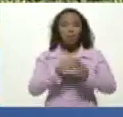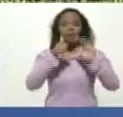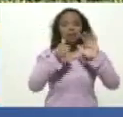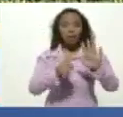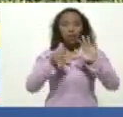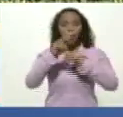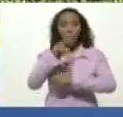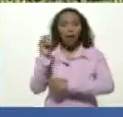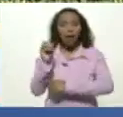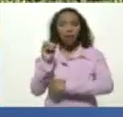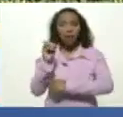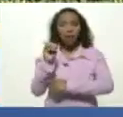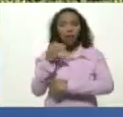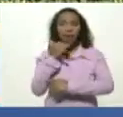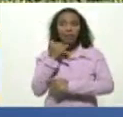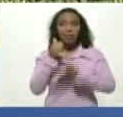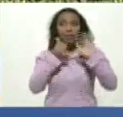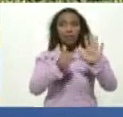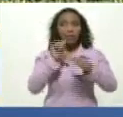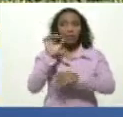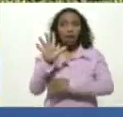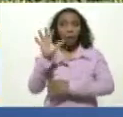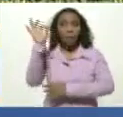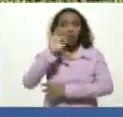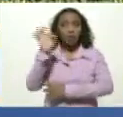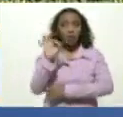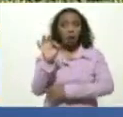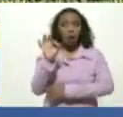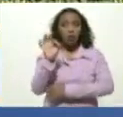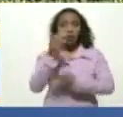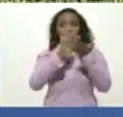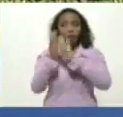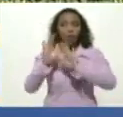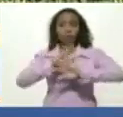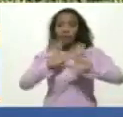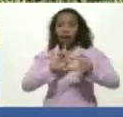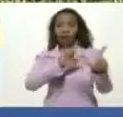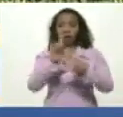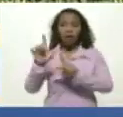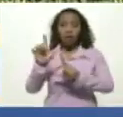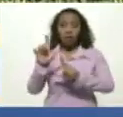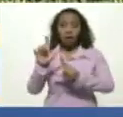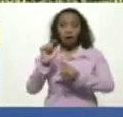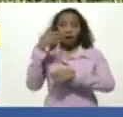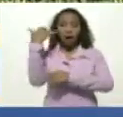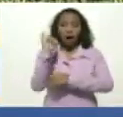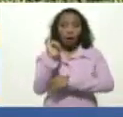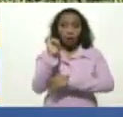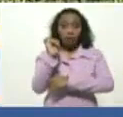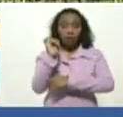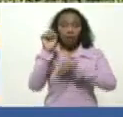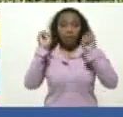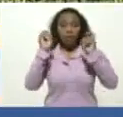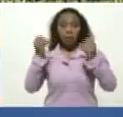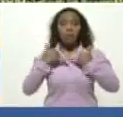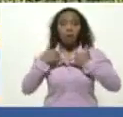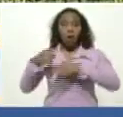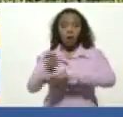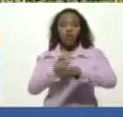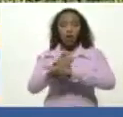2.620, casi el 65% de las comunas ya constituidas, cuentan con instancias de autogobierno